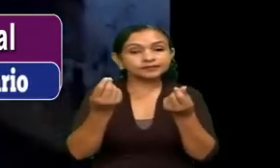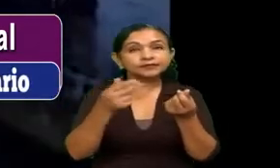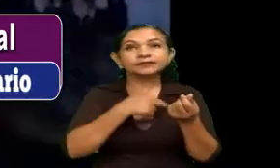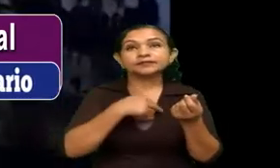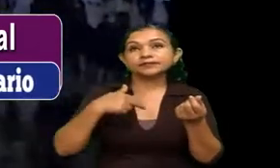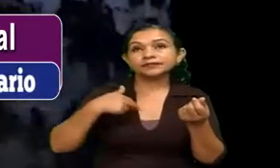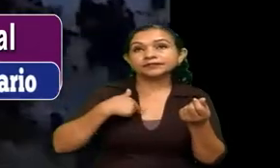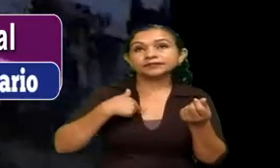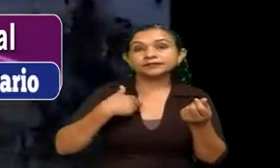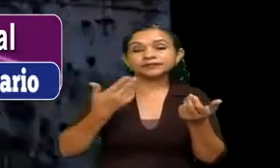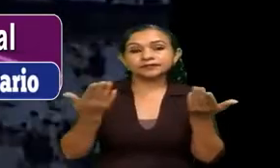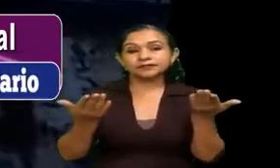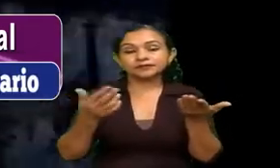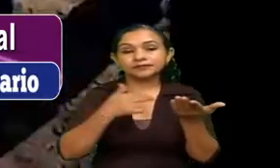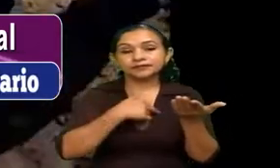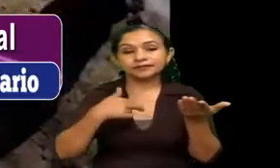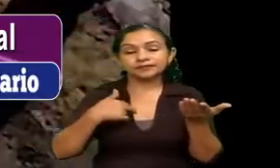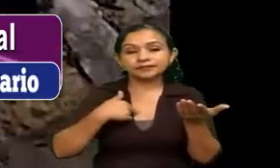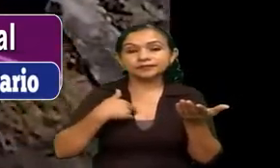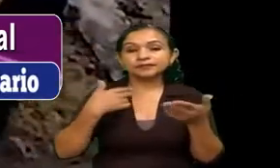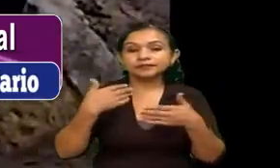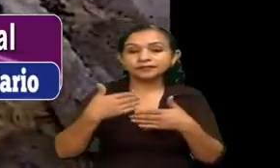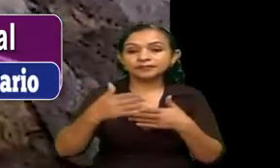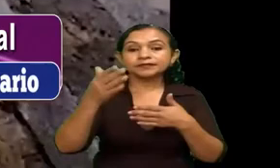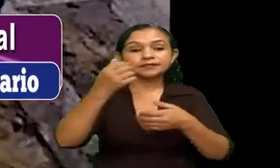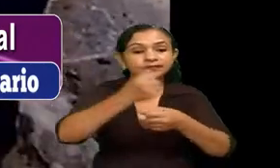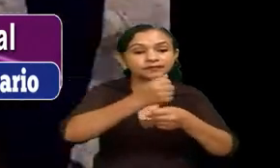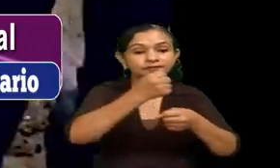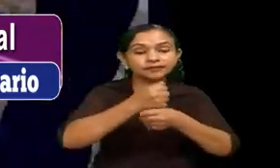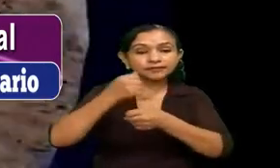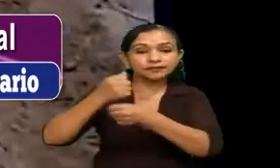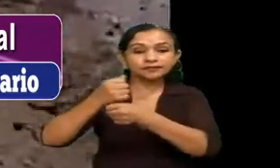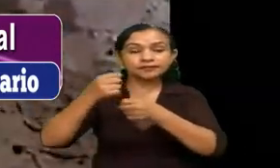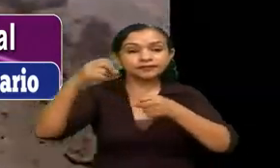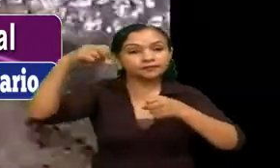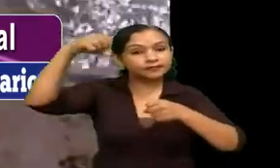están diseñados para ejecutar obras